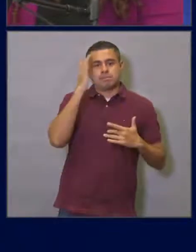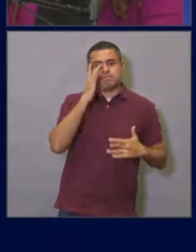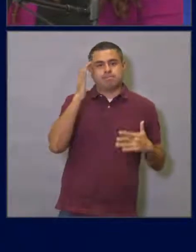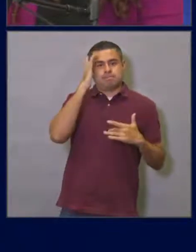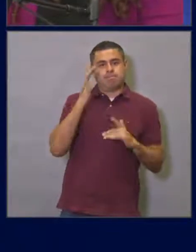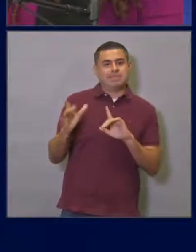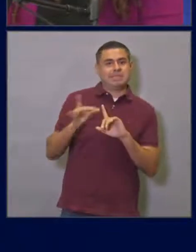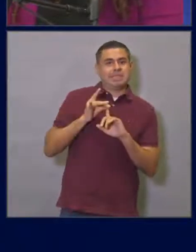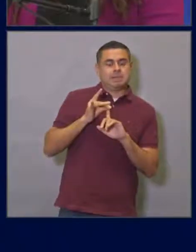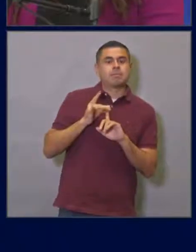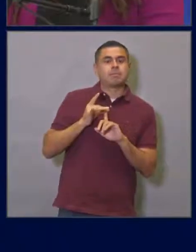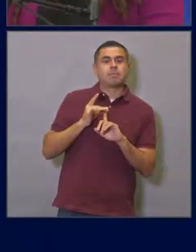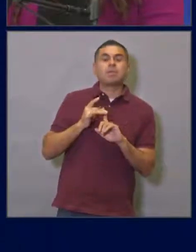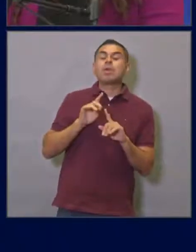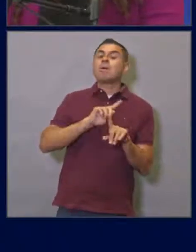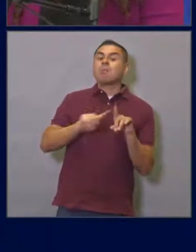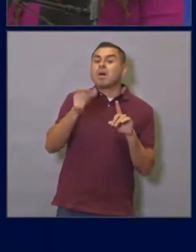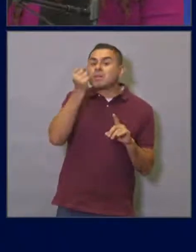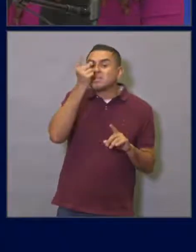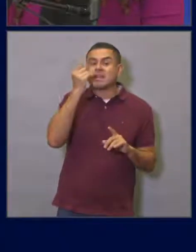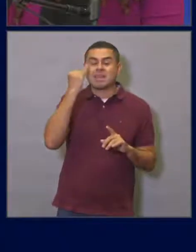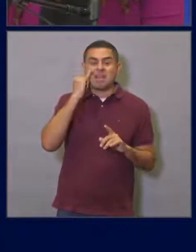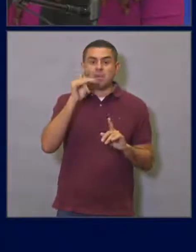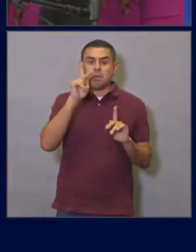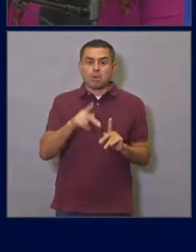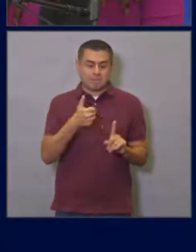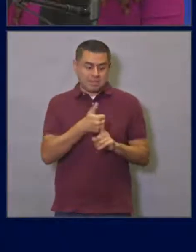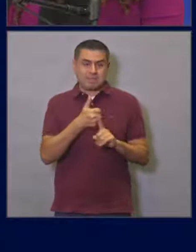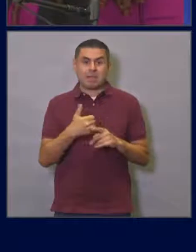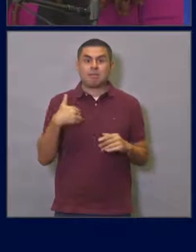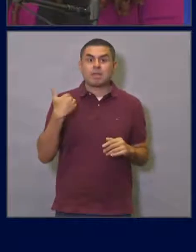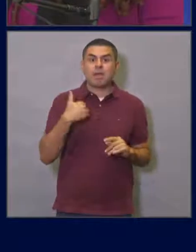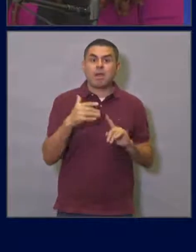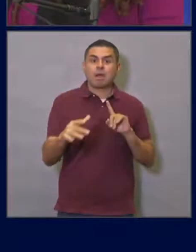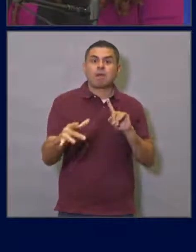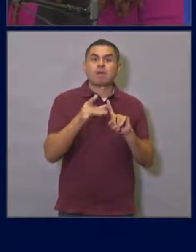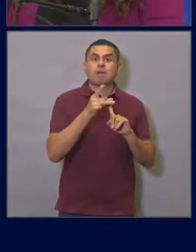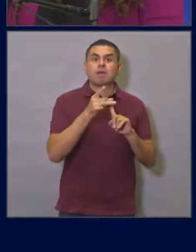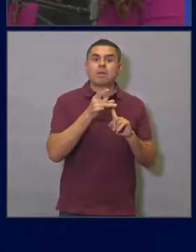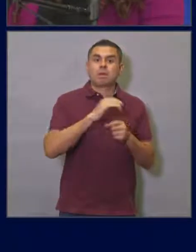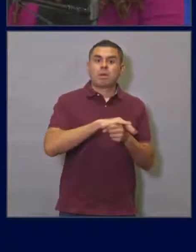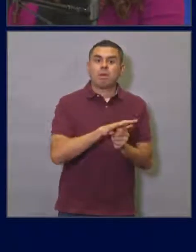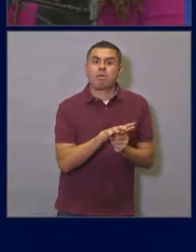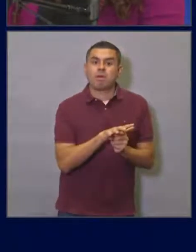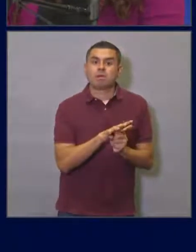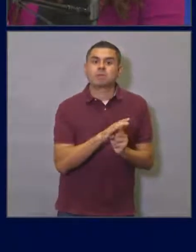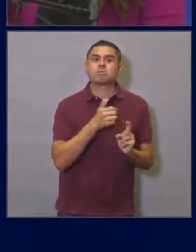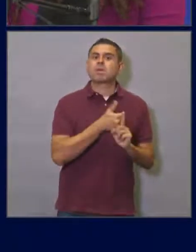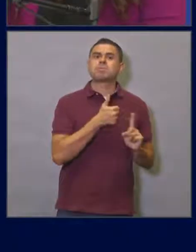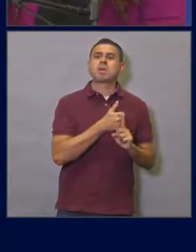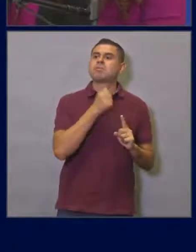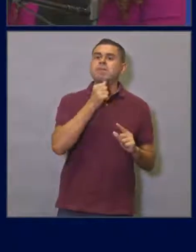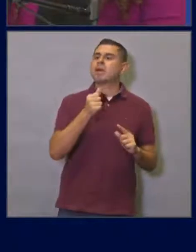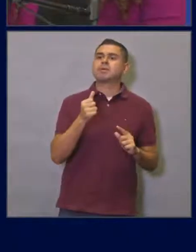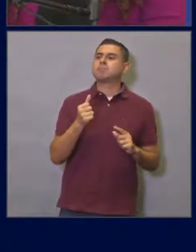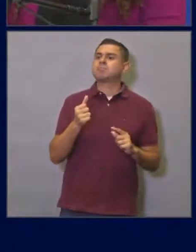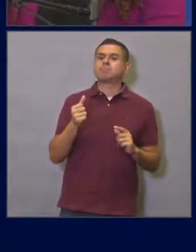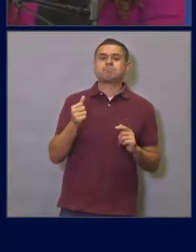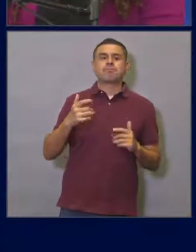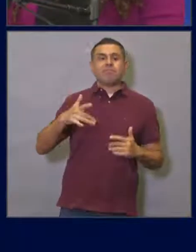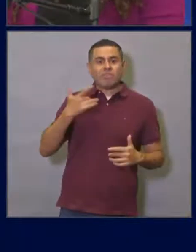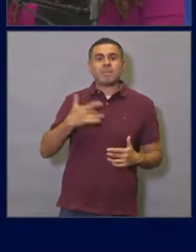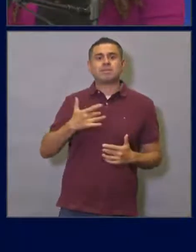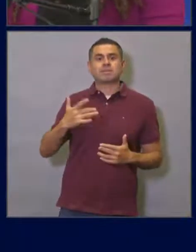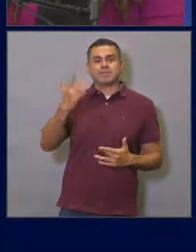grupo que tiene menos probabilidad de enfermarse gravemente por COVID-19. Esto puede reflejar